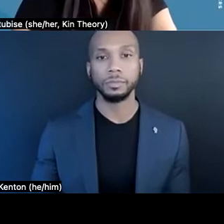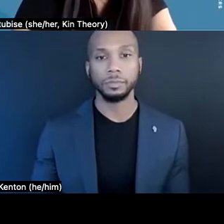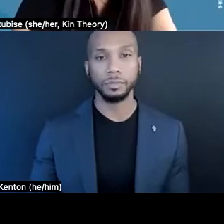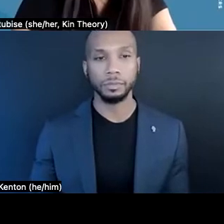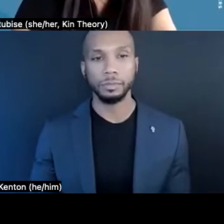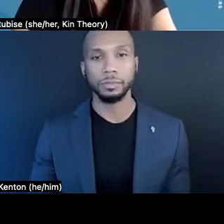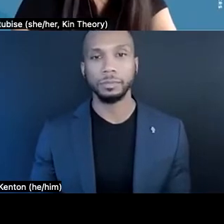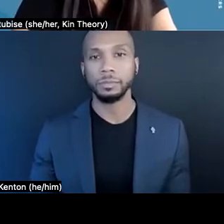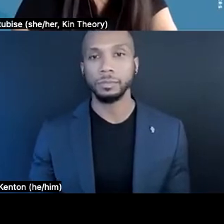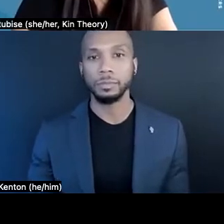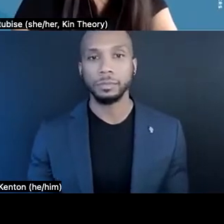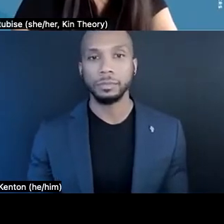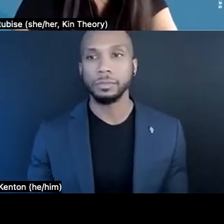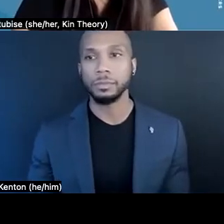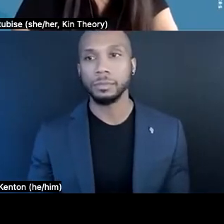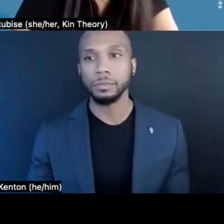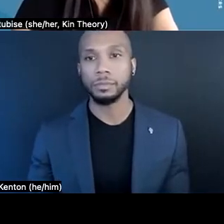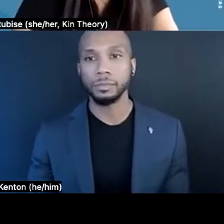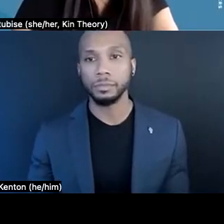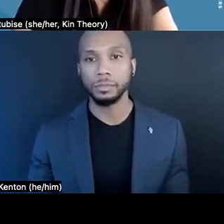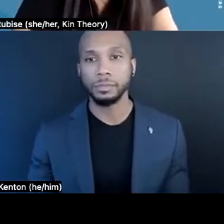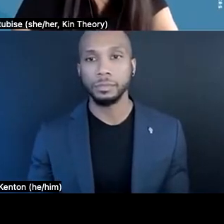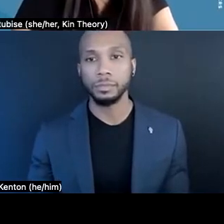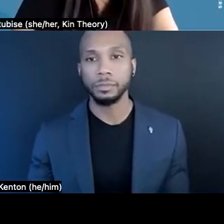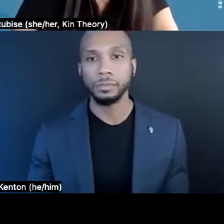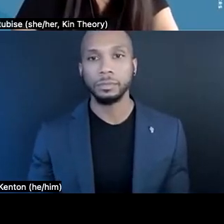eso me gustaría pasarle la palabra a María.